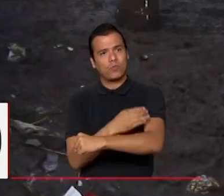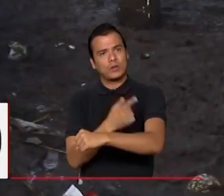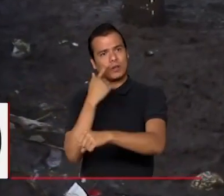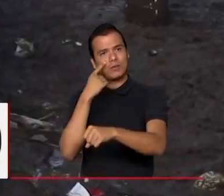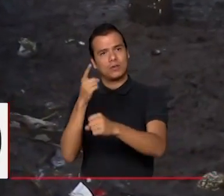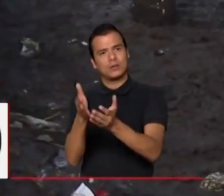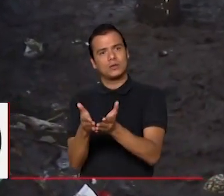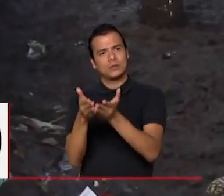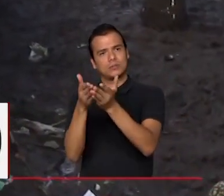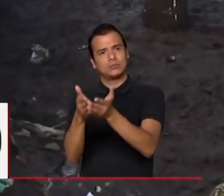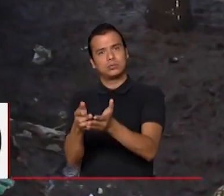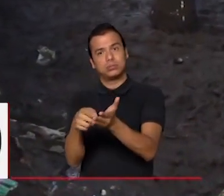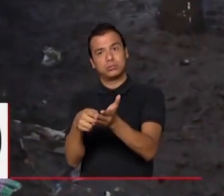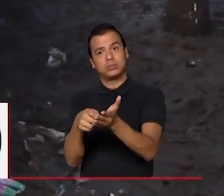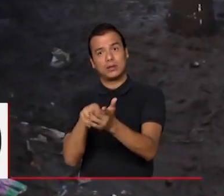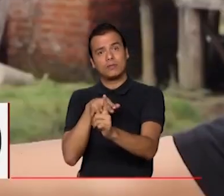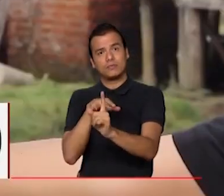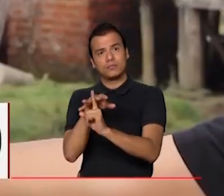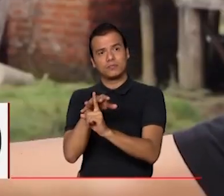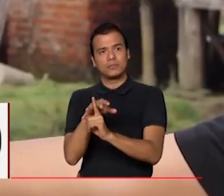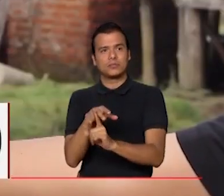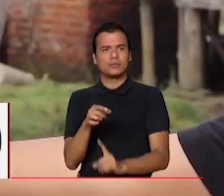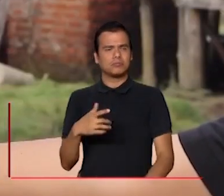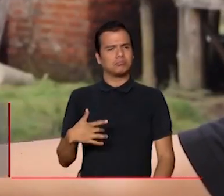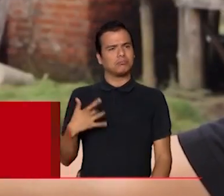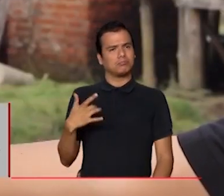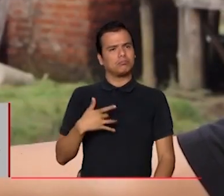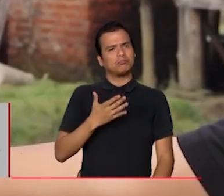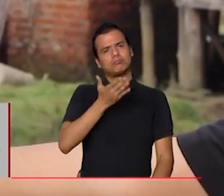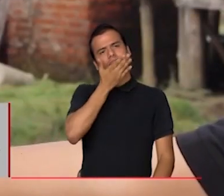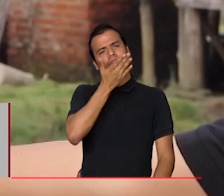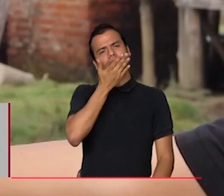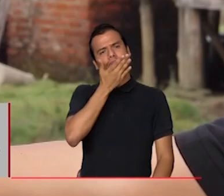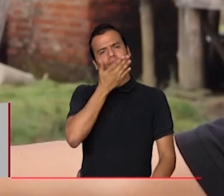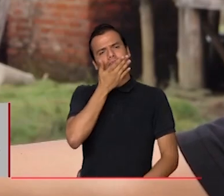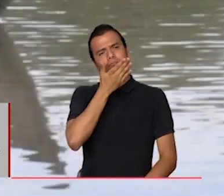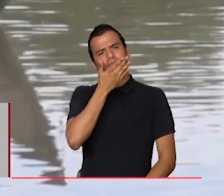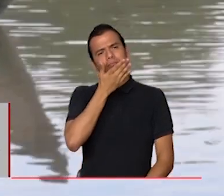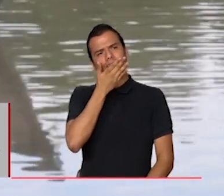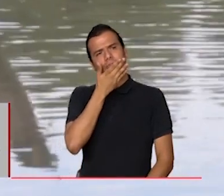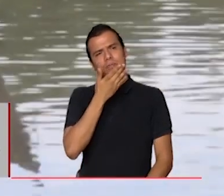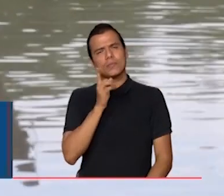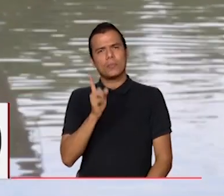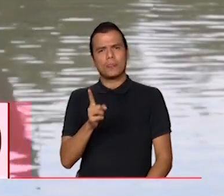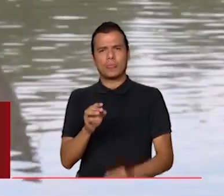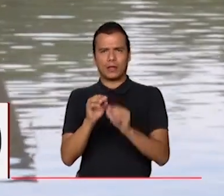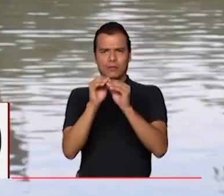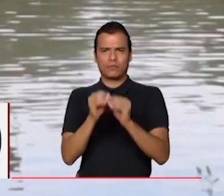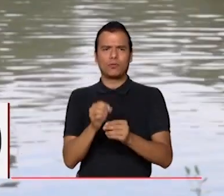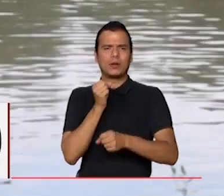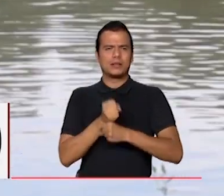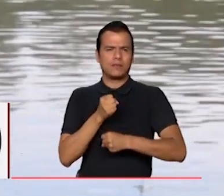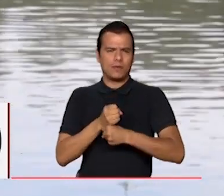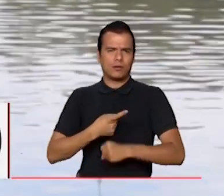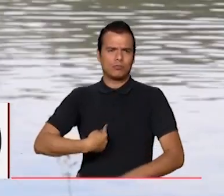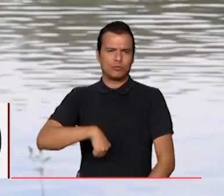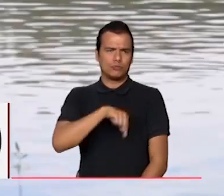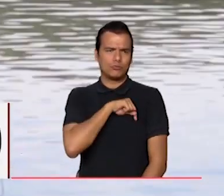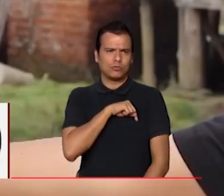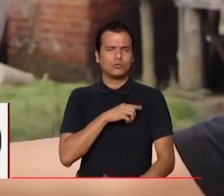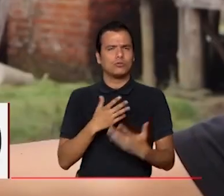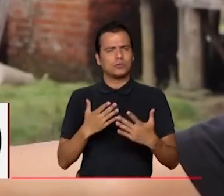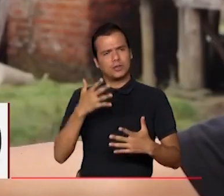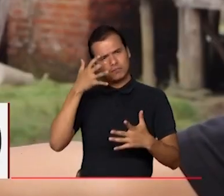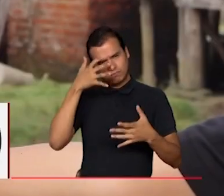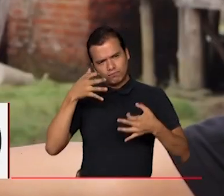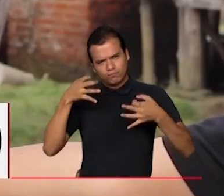no les va a aguantar. No nos sentimos seguros por en la cuestión de forma de pesca nosotros, porque no vamos con la seguridad